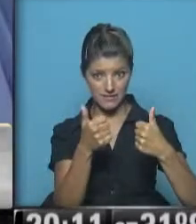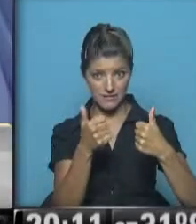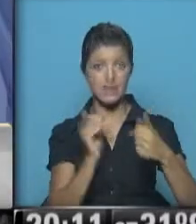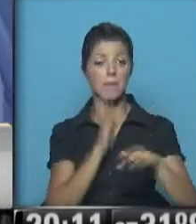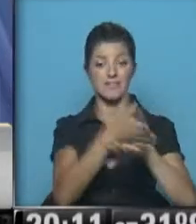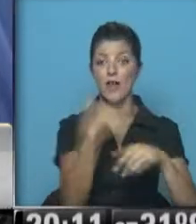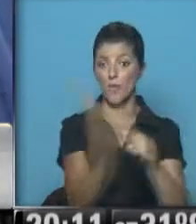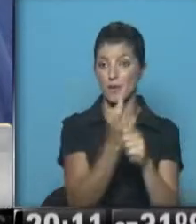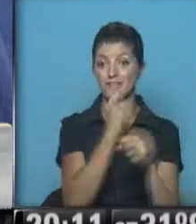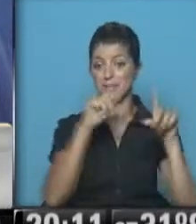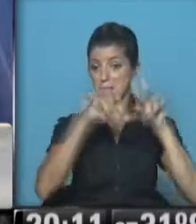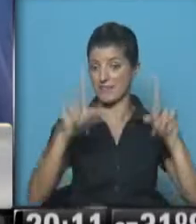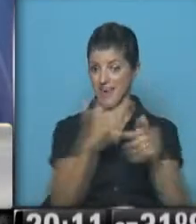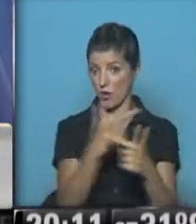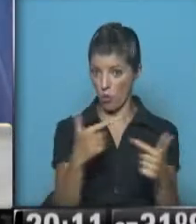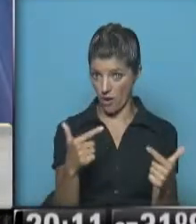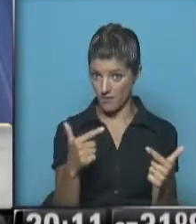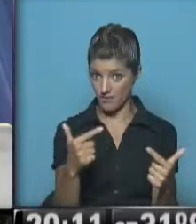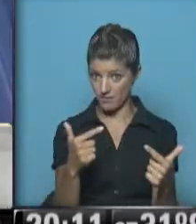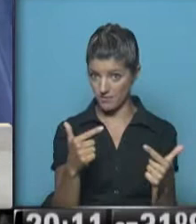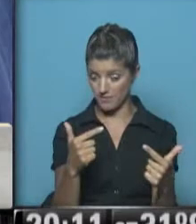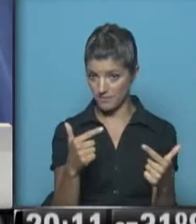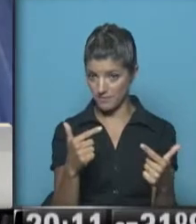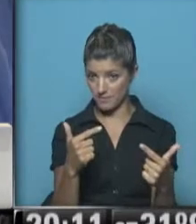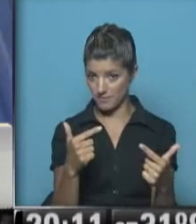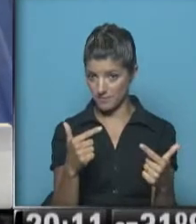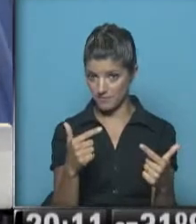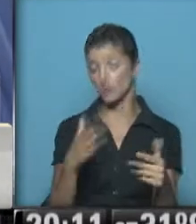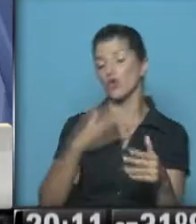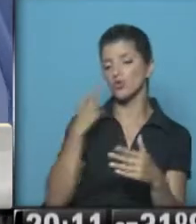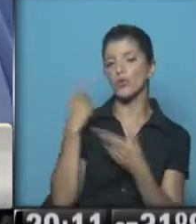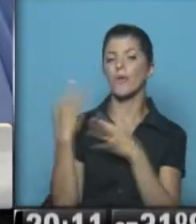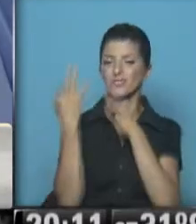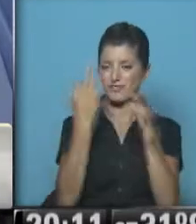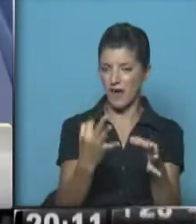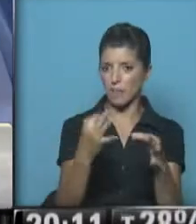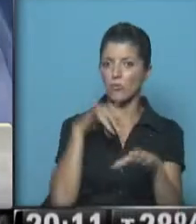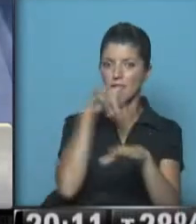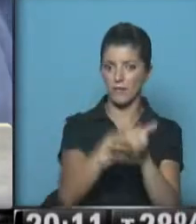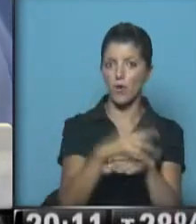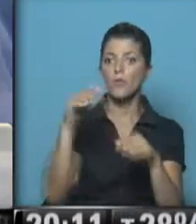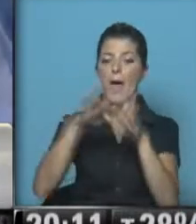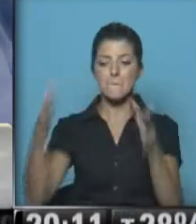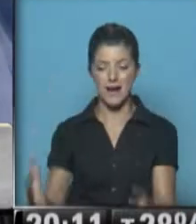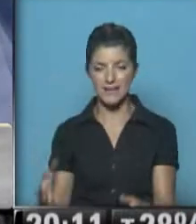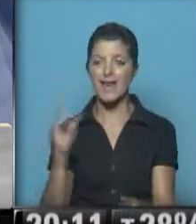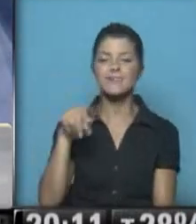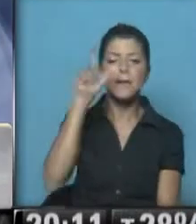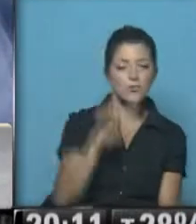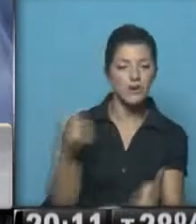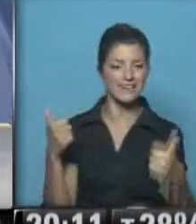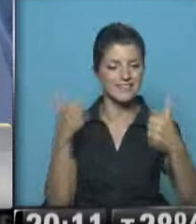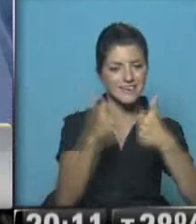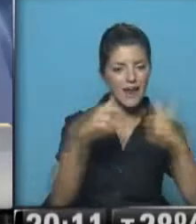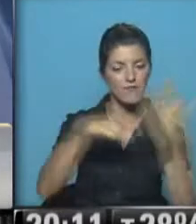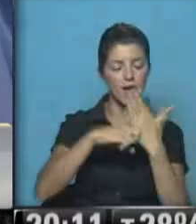tenga un pasaje, es decir, el sector de las valijas, donde recibimos normalmente las valijas en Ezeiza, no se sabe quién es y se está investigando